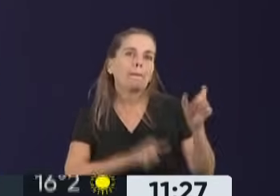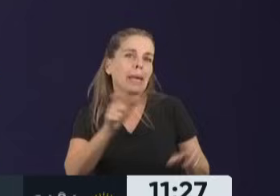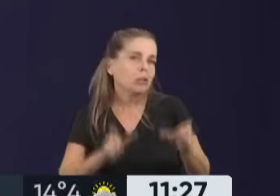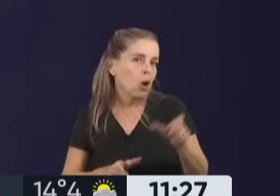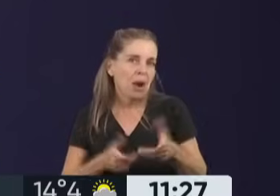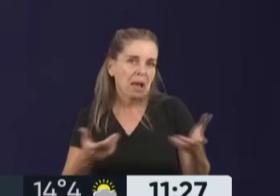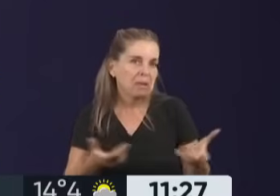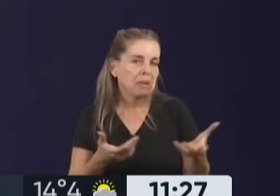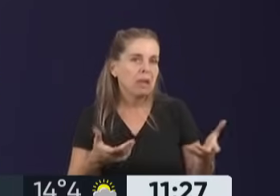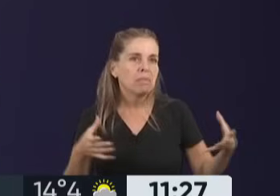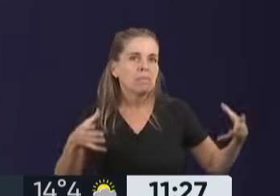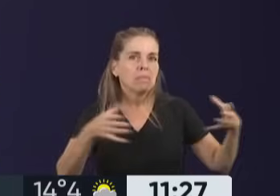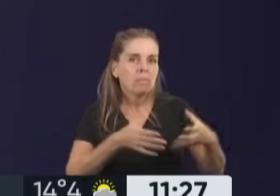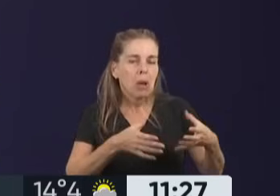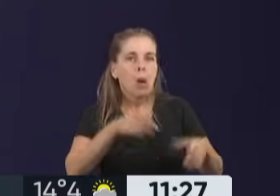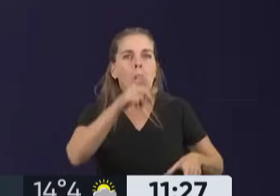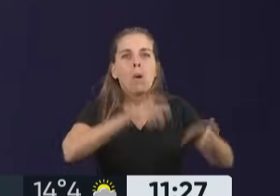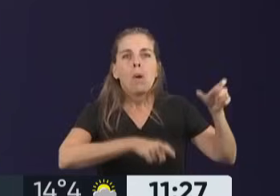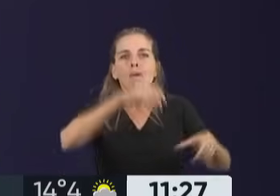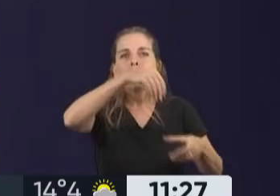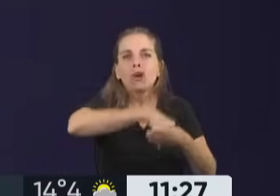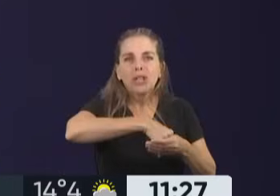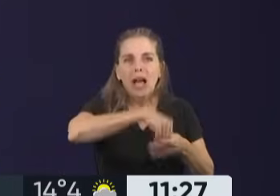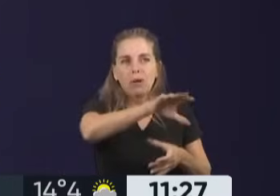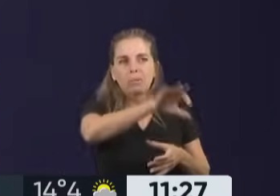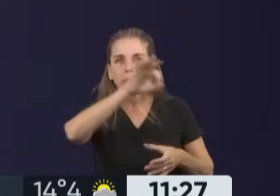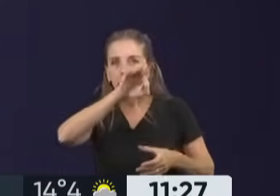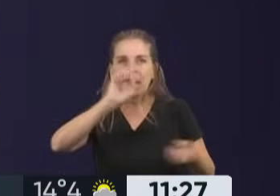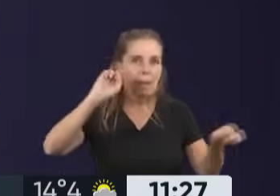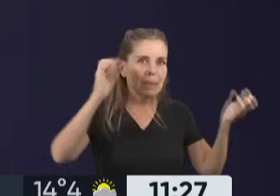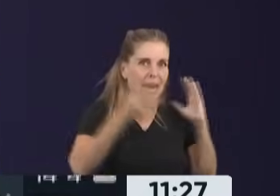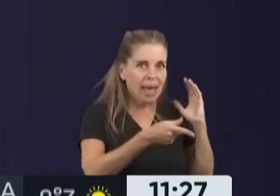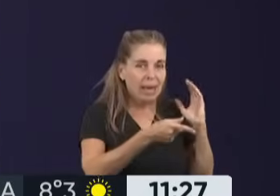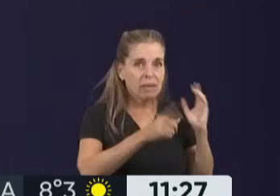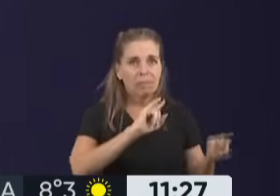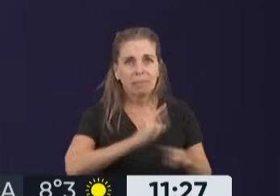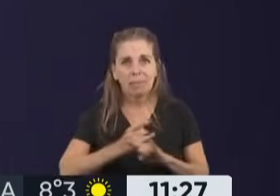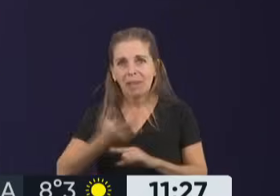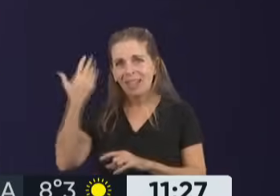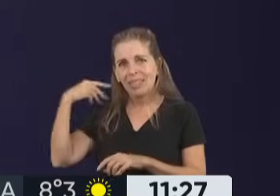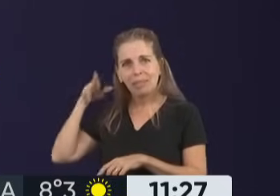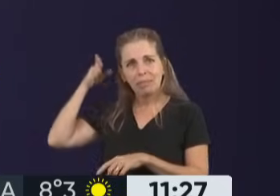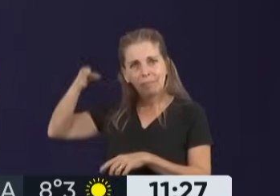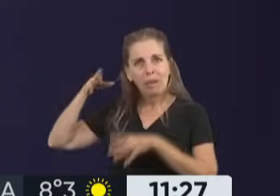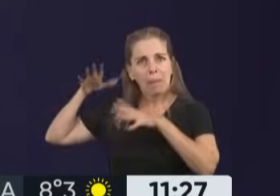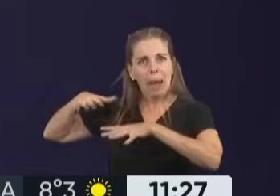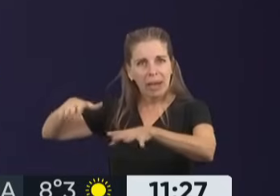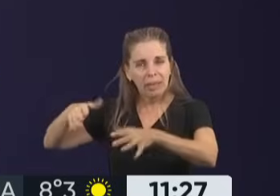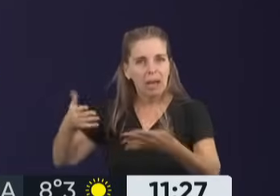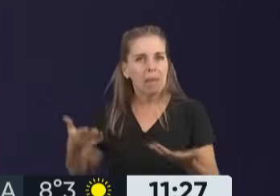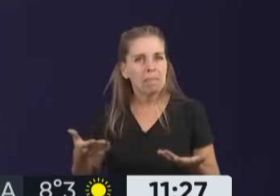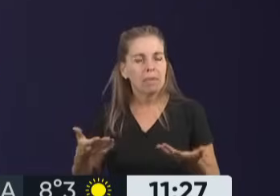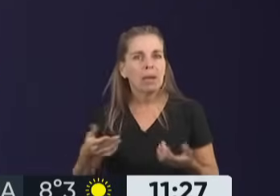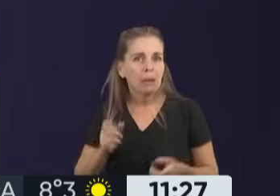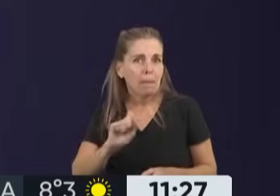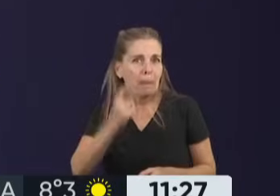o determinado grupo de gente que nos pudo votar estaba ayer en la movilización. Primero,